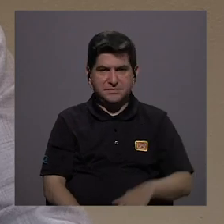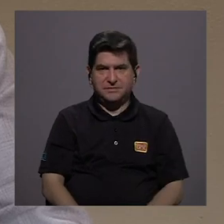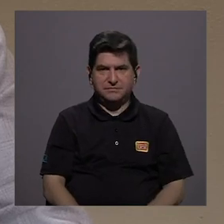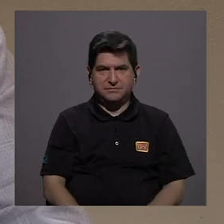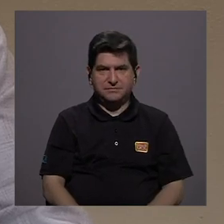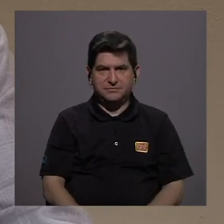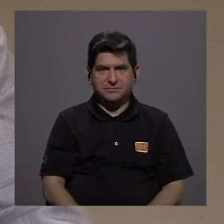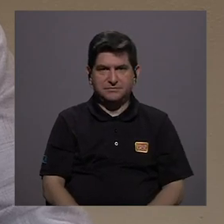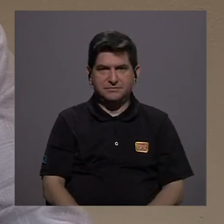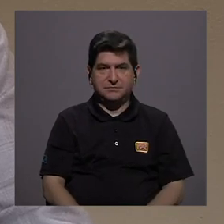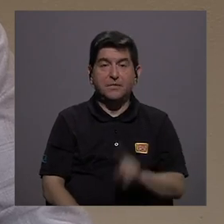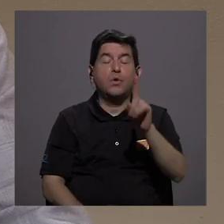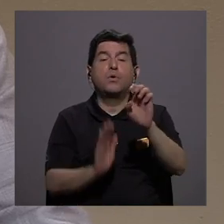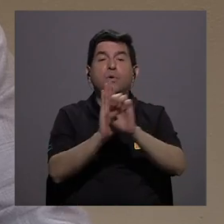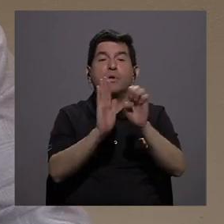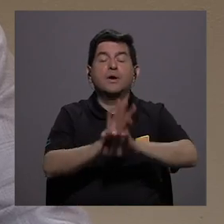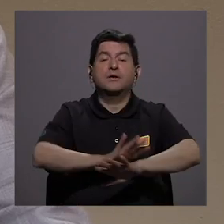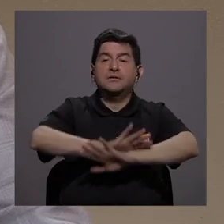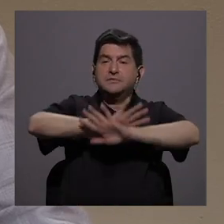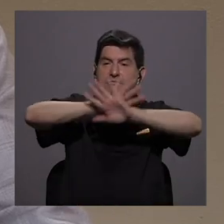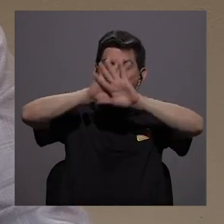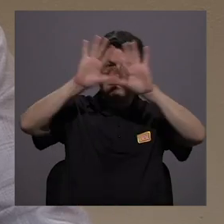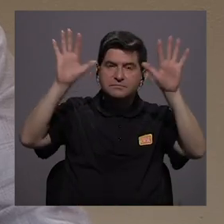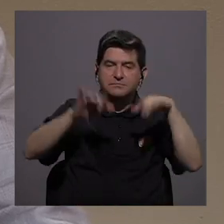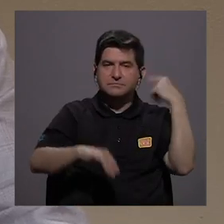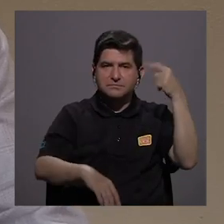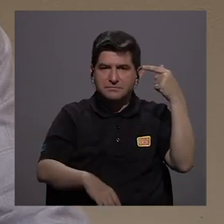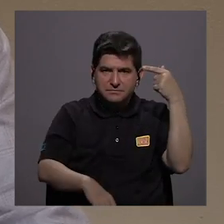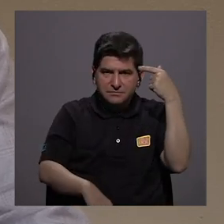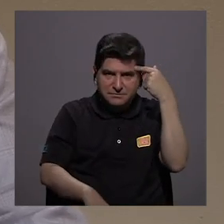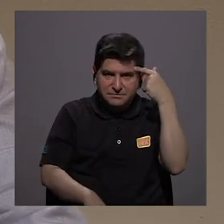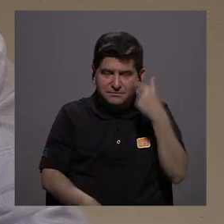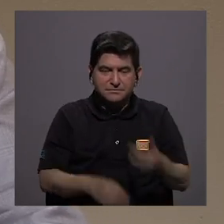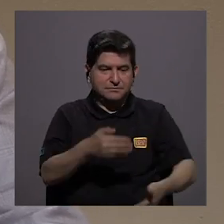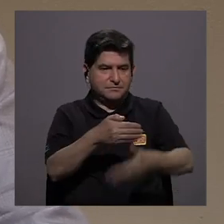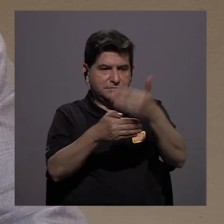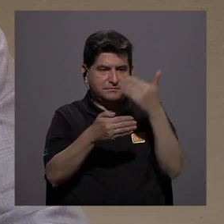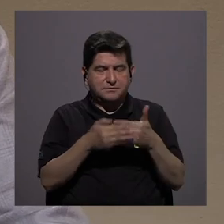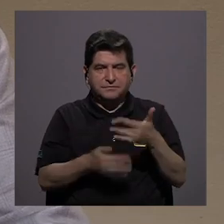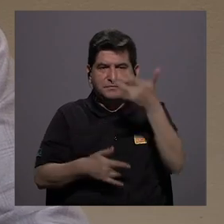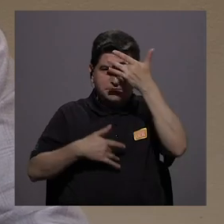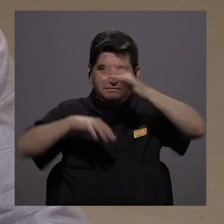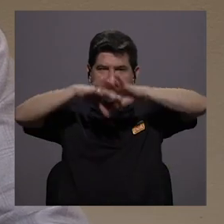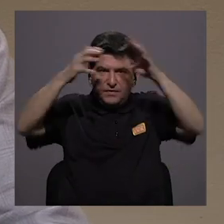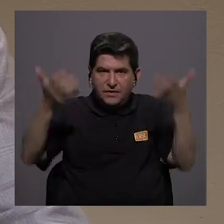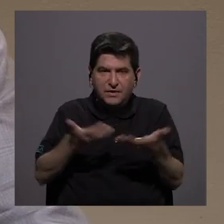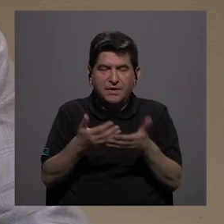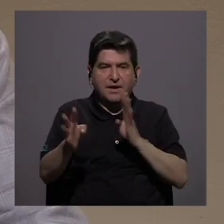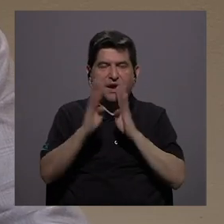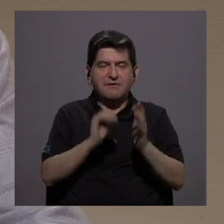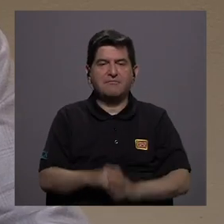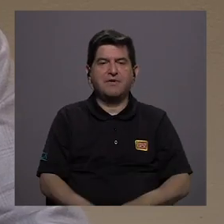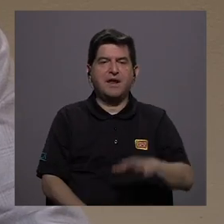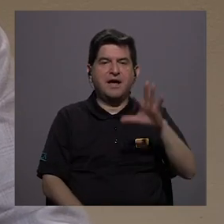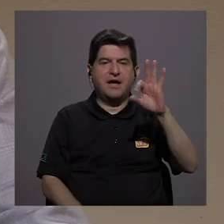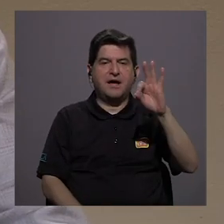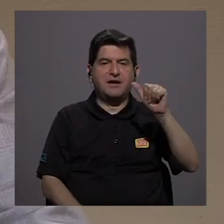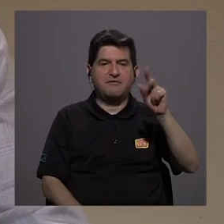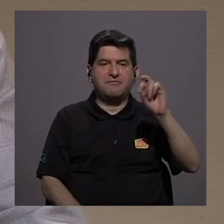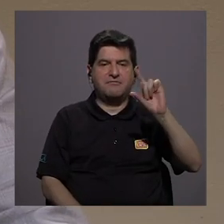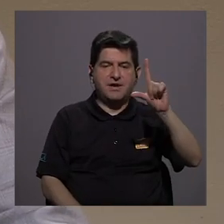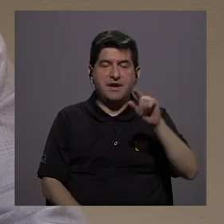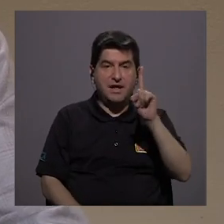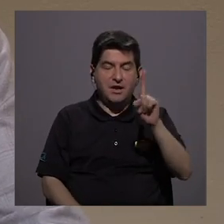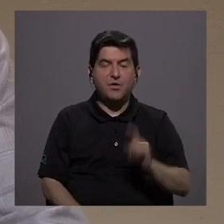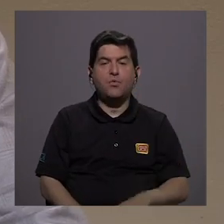Vea que hay un ejemplo claro del gobierno antes de esta pandemia, hablaba de Fanal como una institución de las